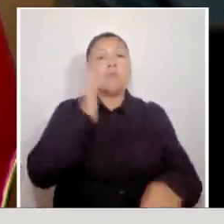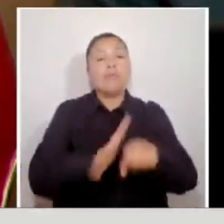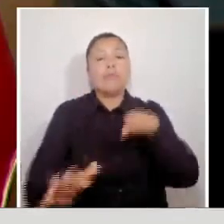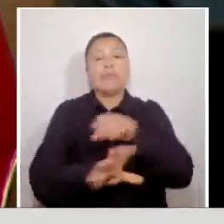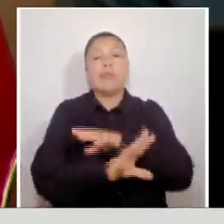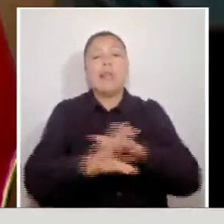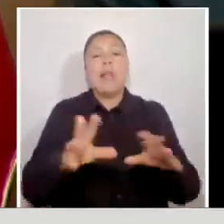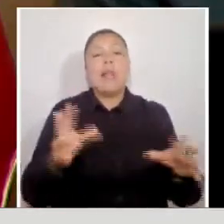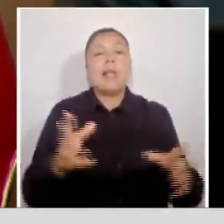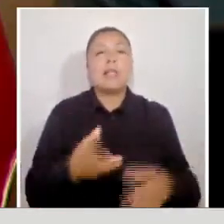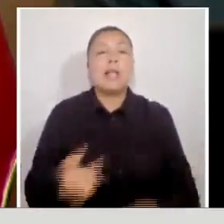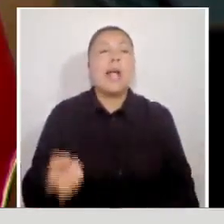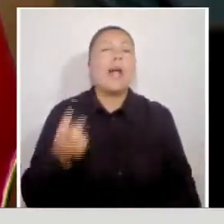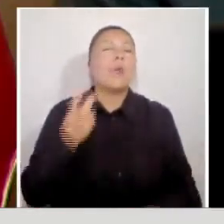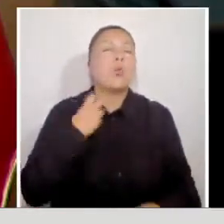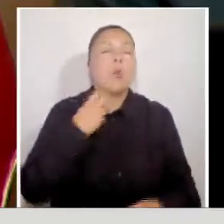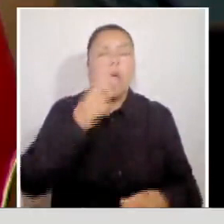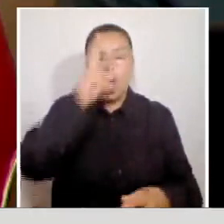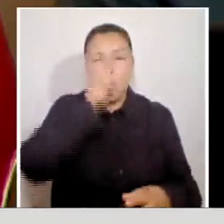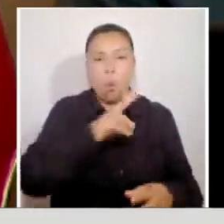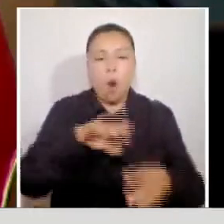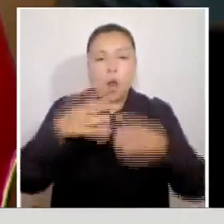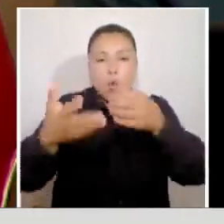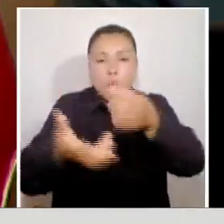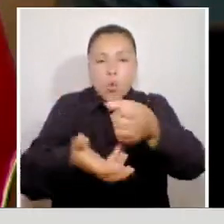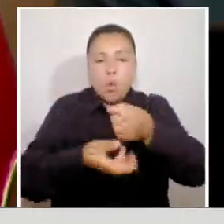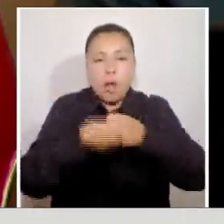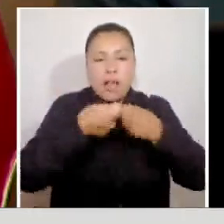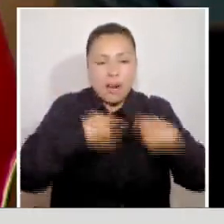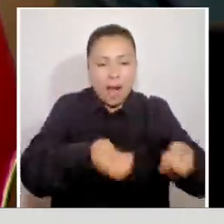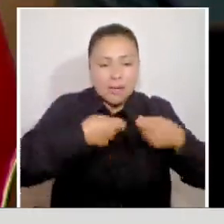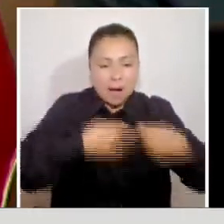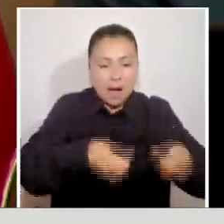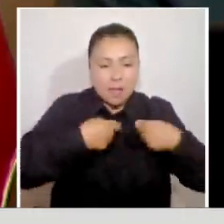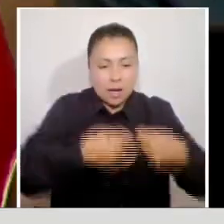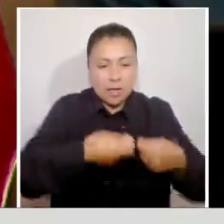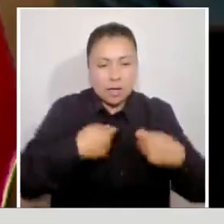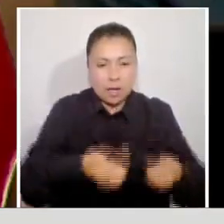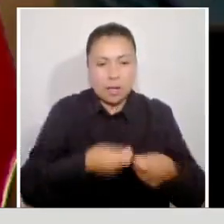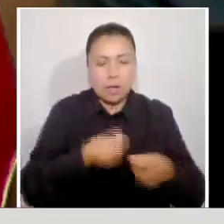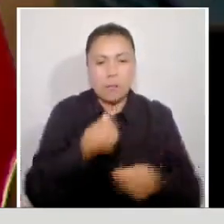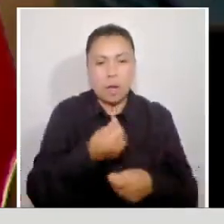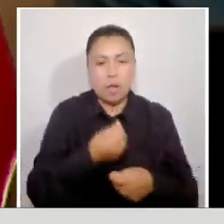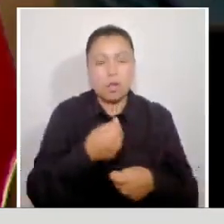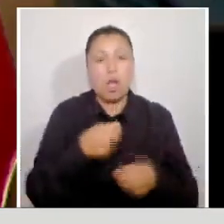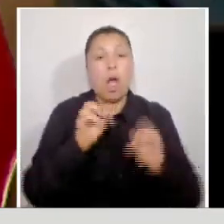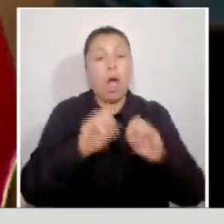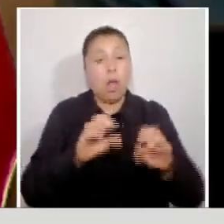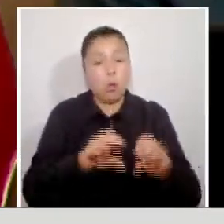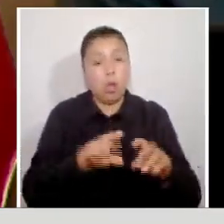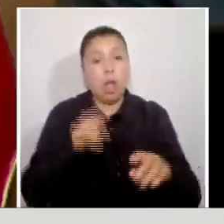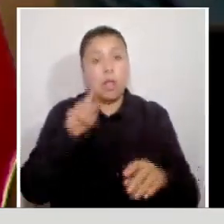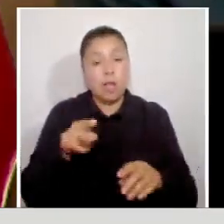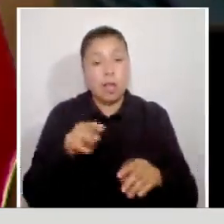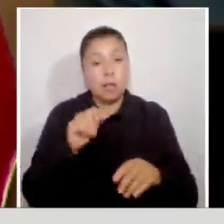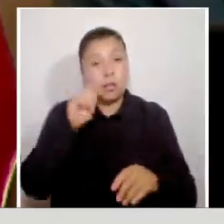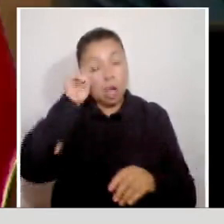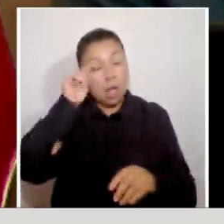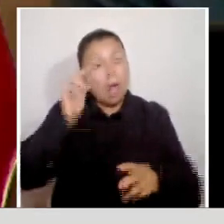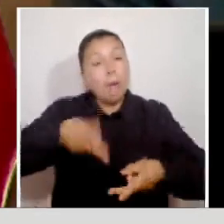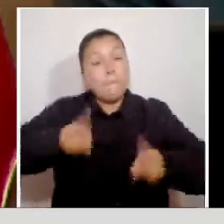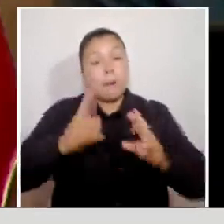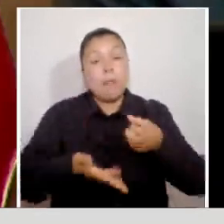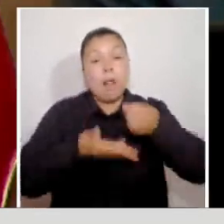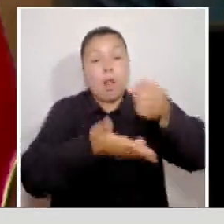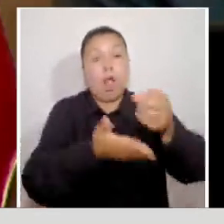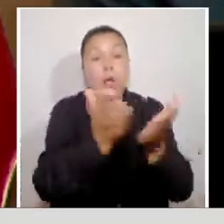la sangre todas las finanzas que van a educación y tenemos que permitir entonces que esa sangre llegue directamente a los colegios cómo